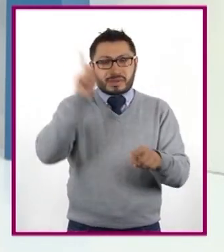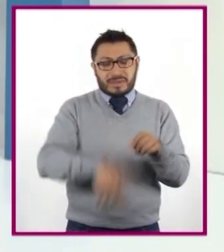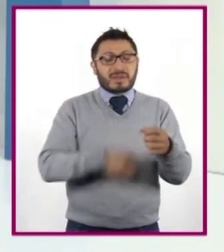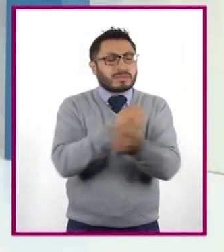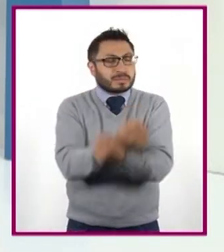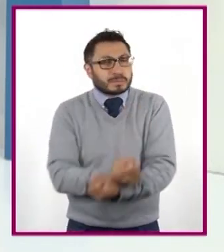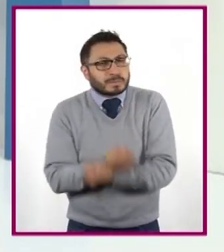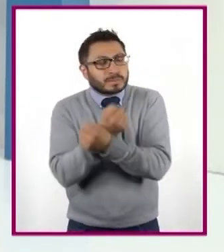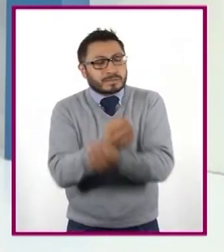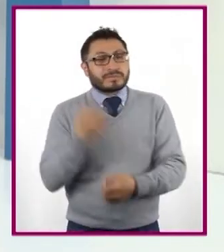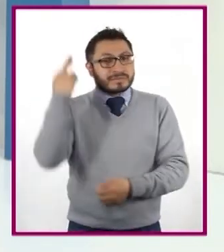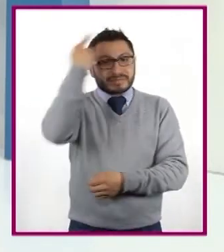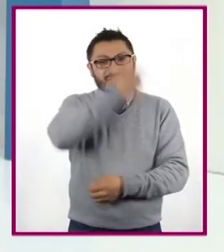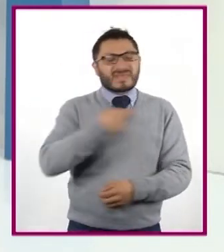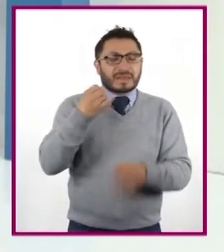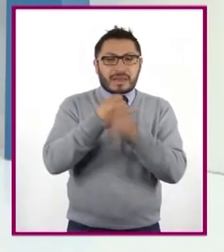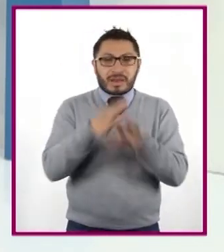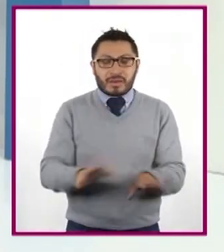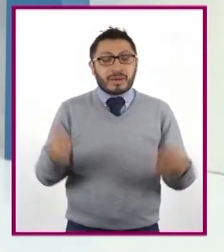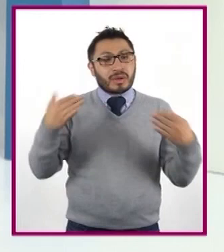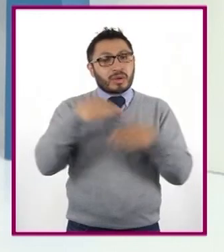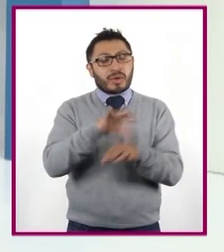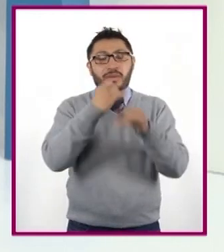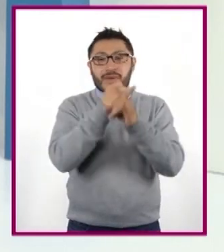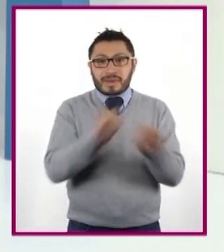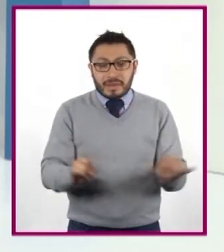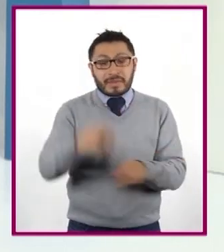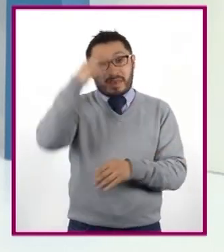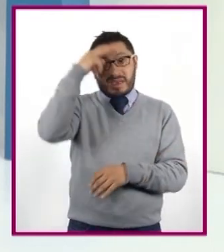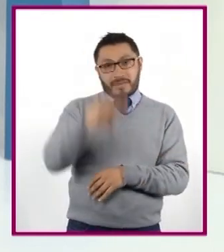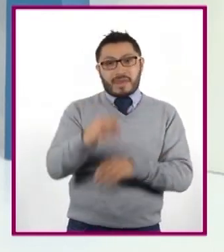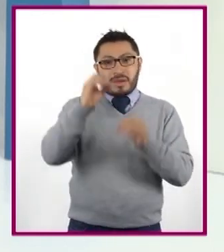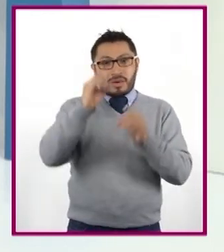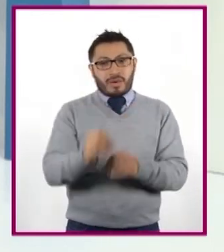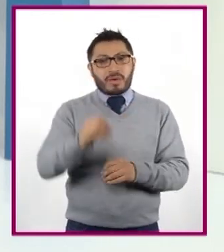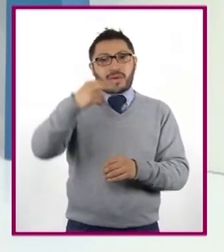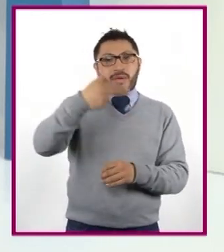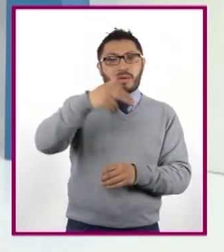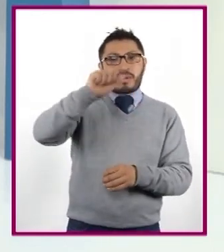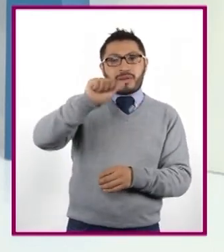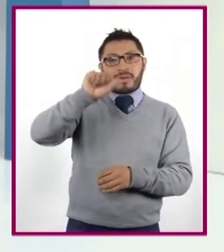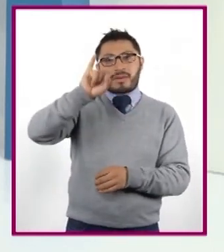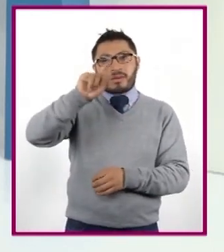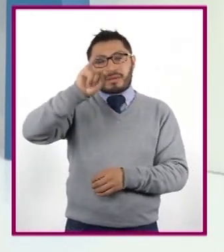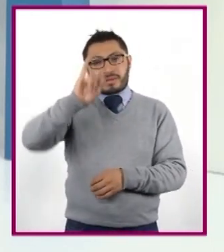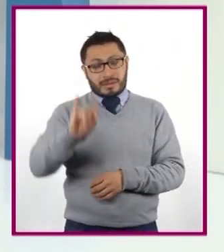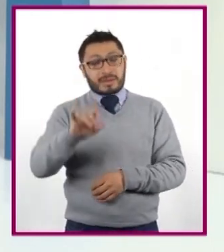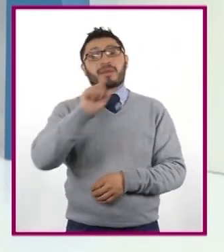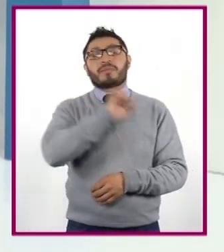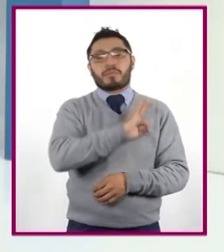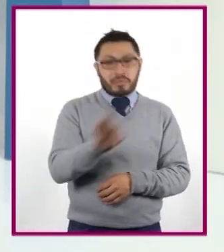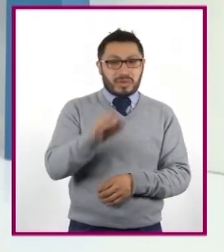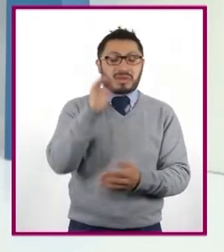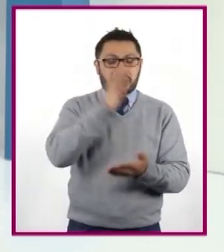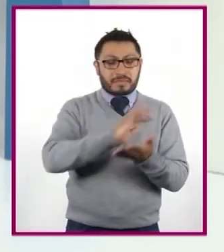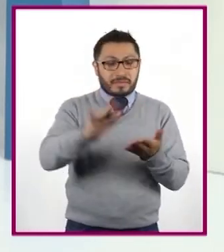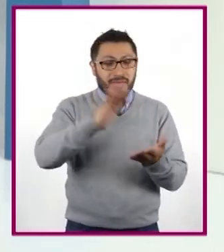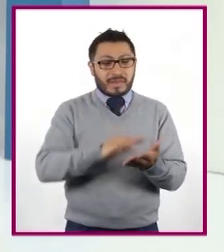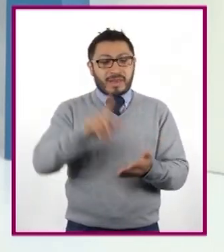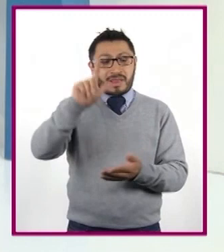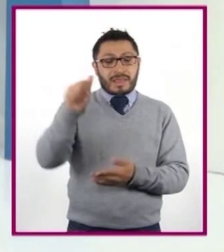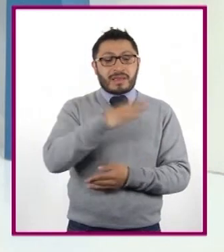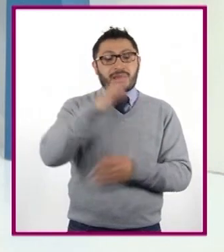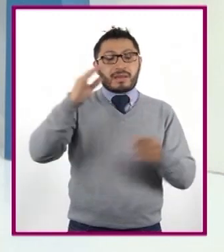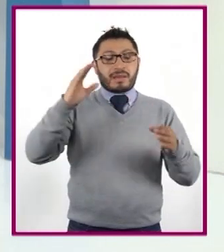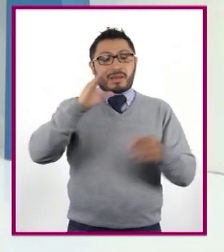pueden revisar información sobre la independencia de México o de Haití. También pueden leer La cabaña del